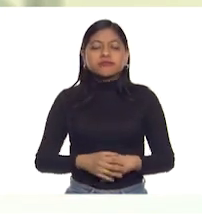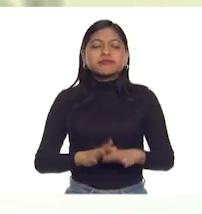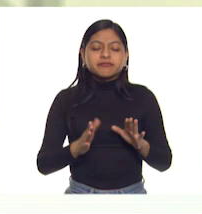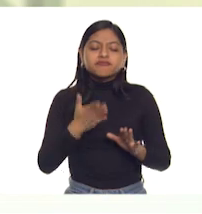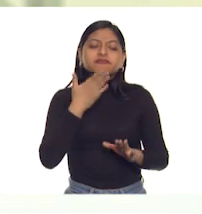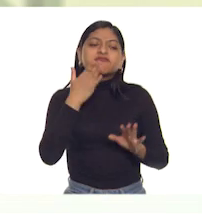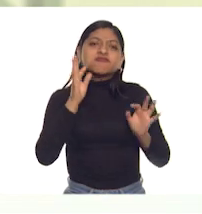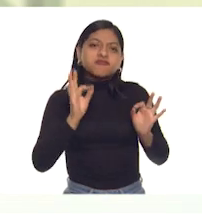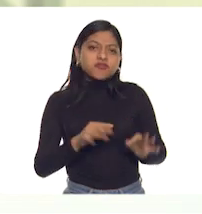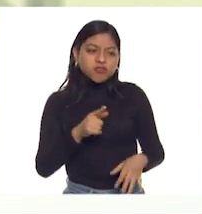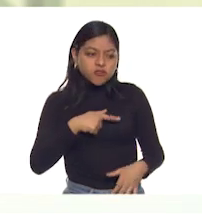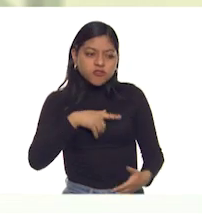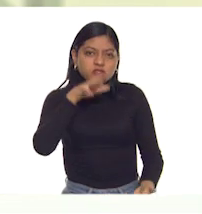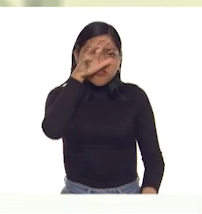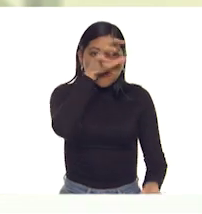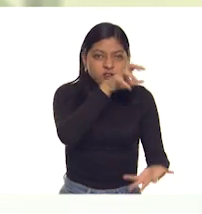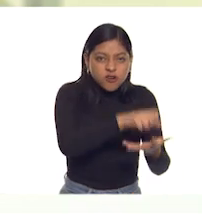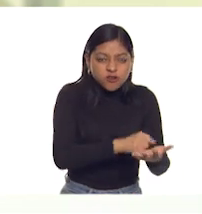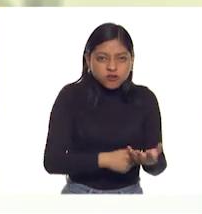vida.